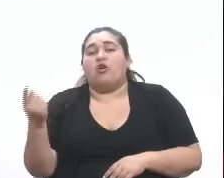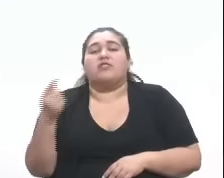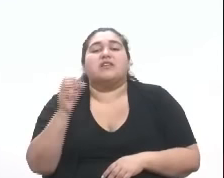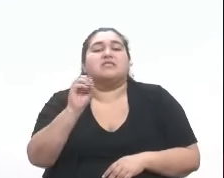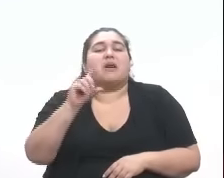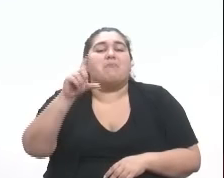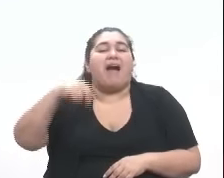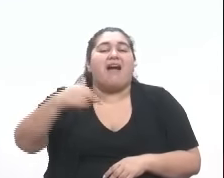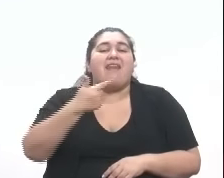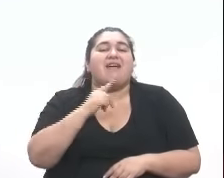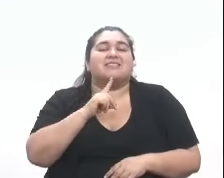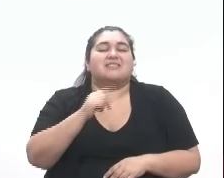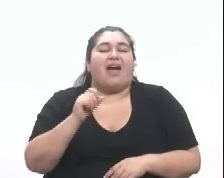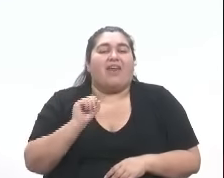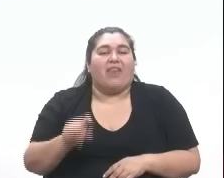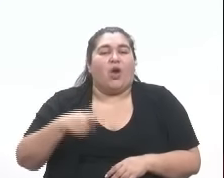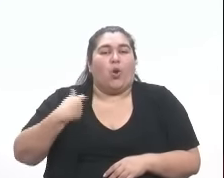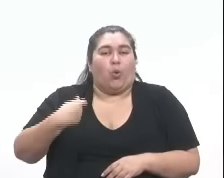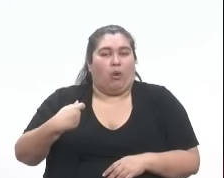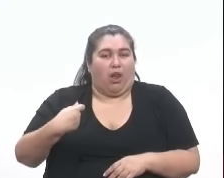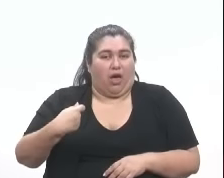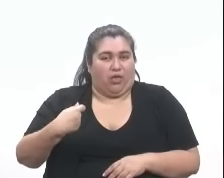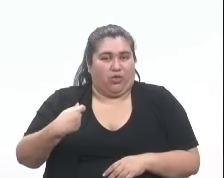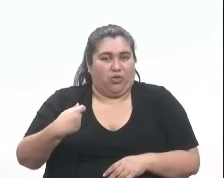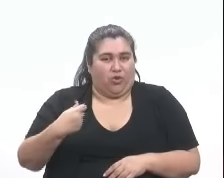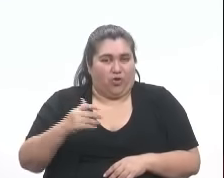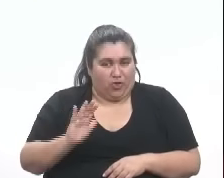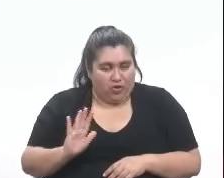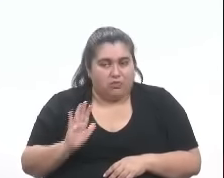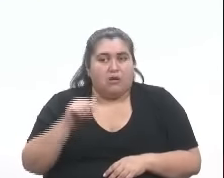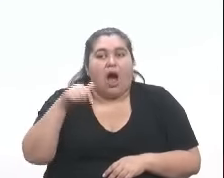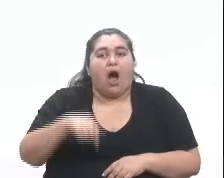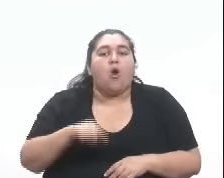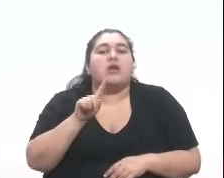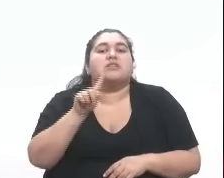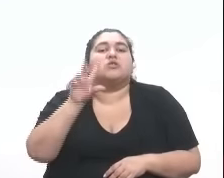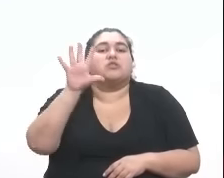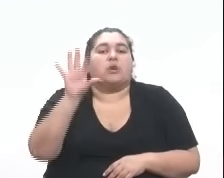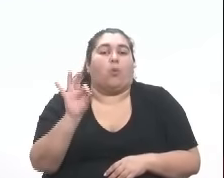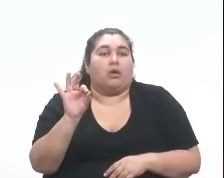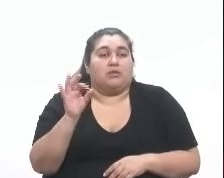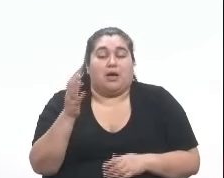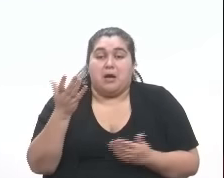como el jubilado es solo, están 250. Esa fue lo que hicieron ahí.